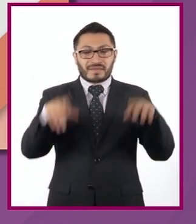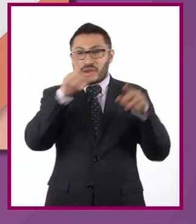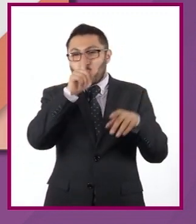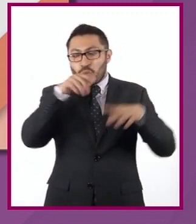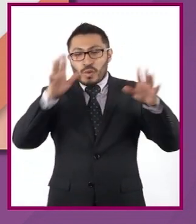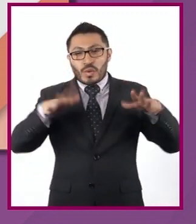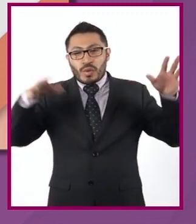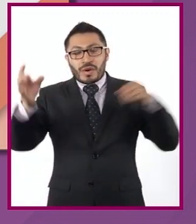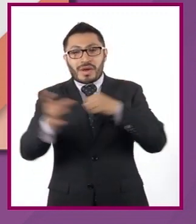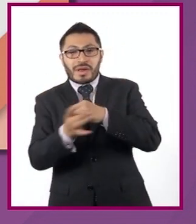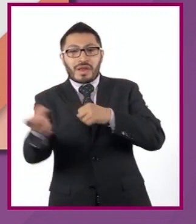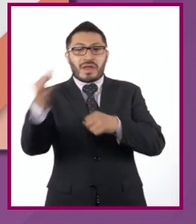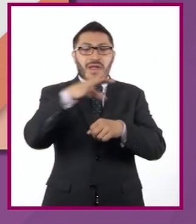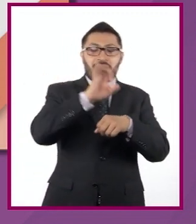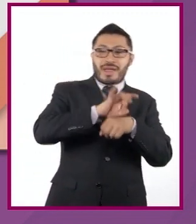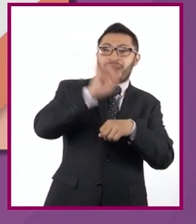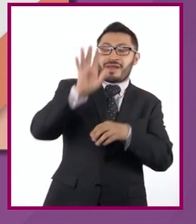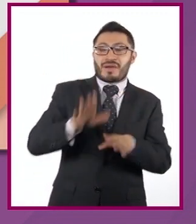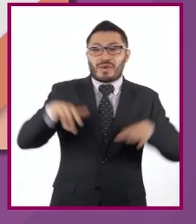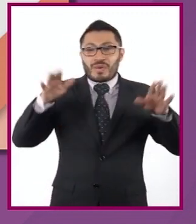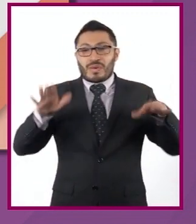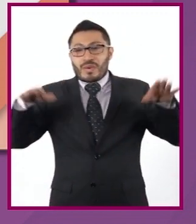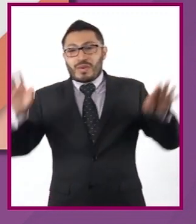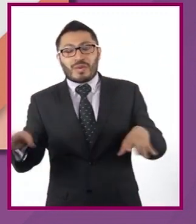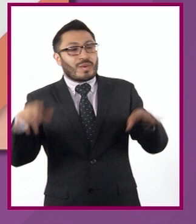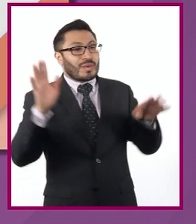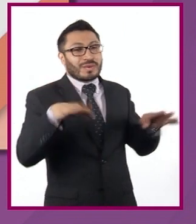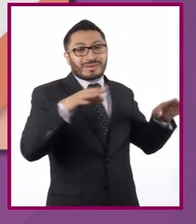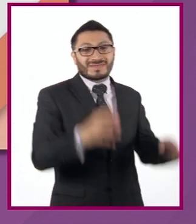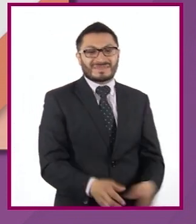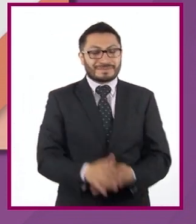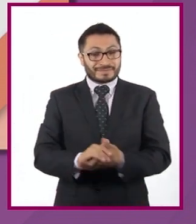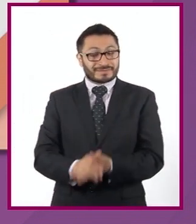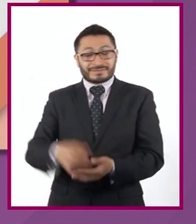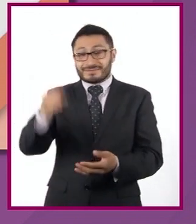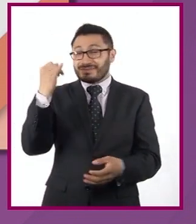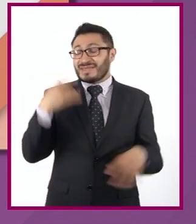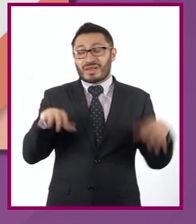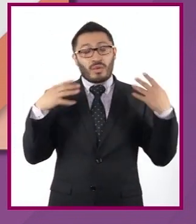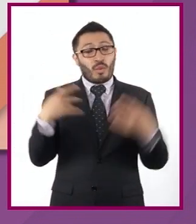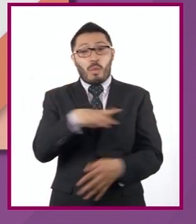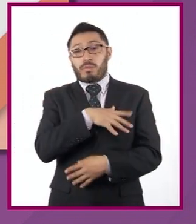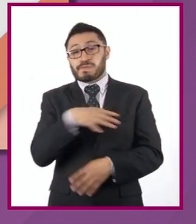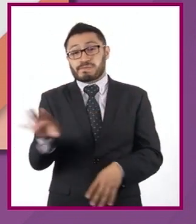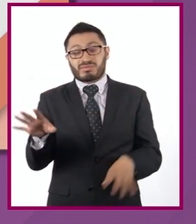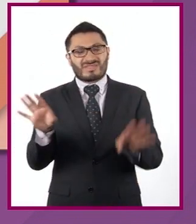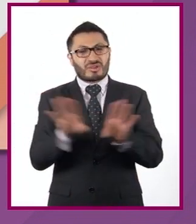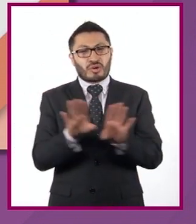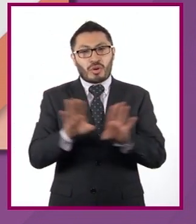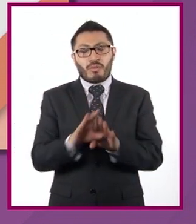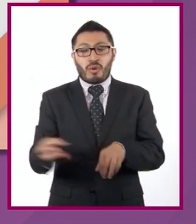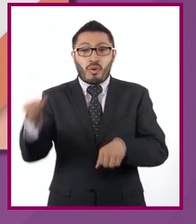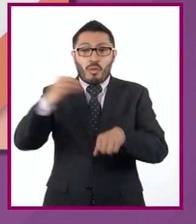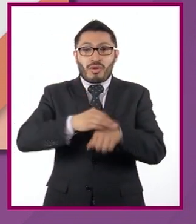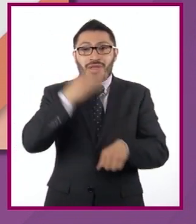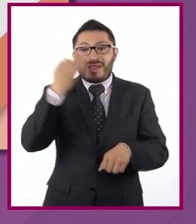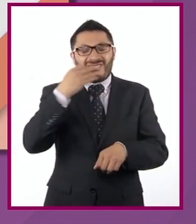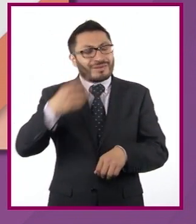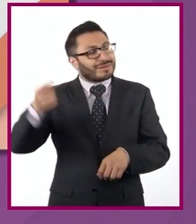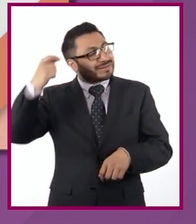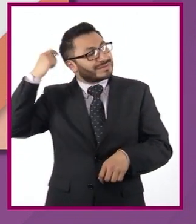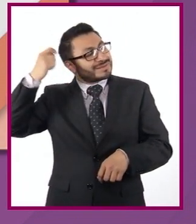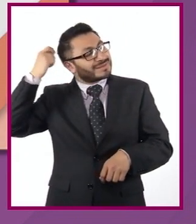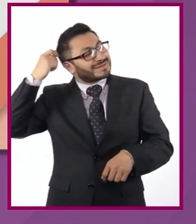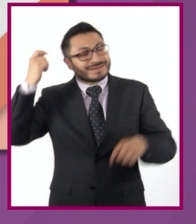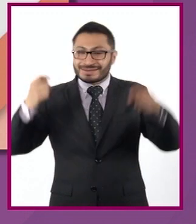de una casa a la otra sin vacilar. Por increíble que parezca, llegaron a colocar flores en mi pelo y